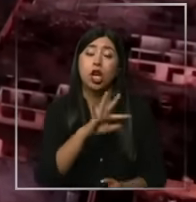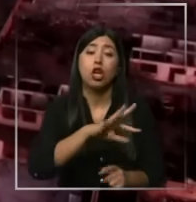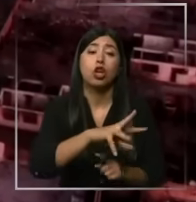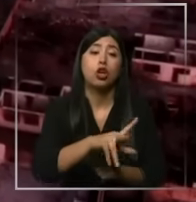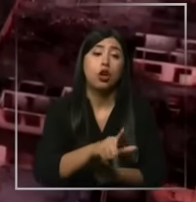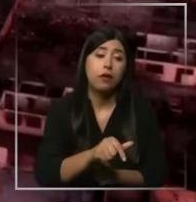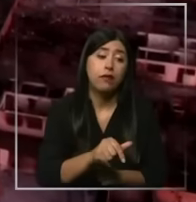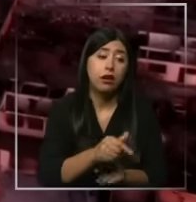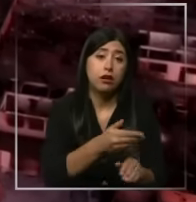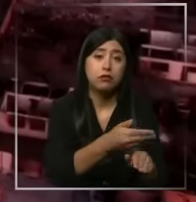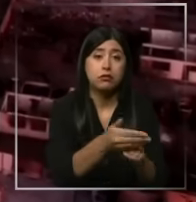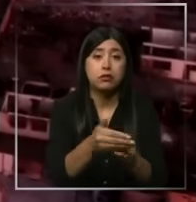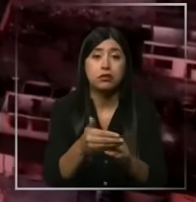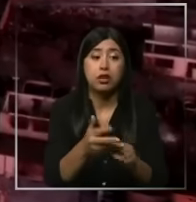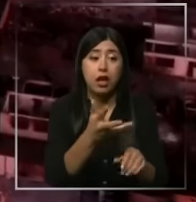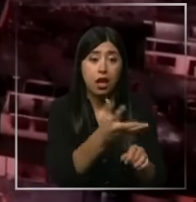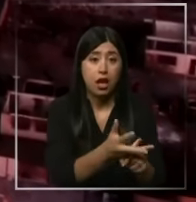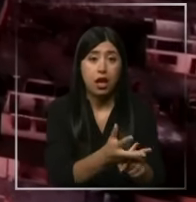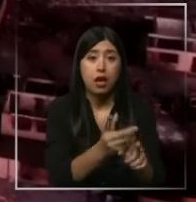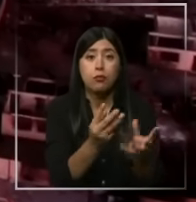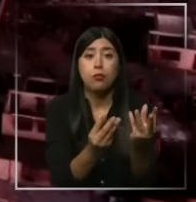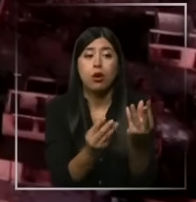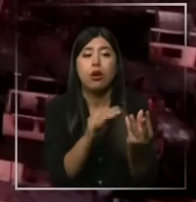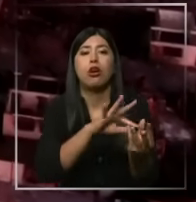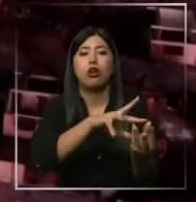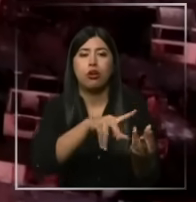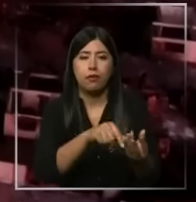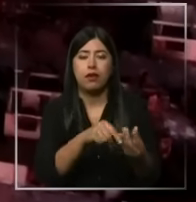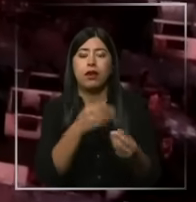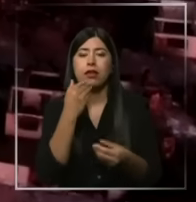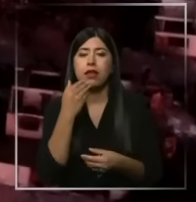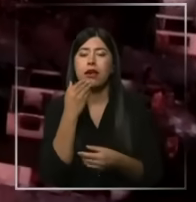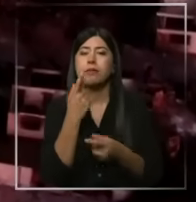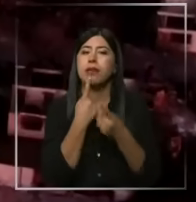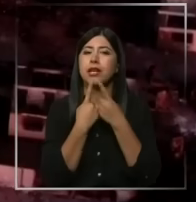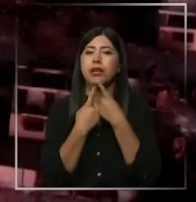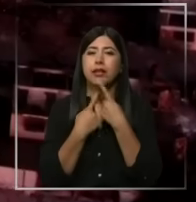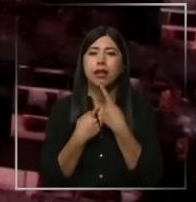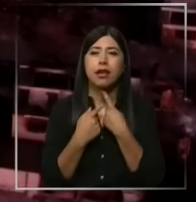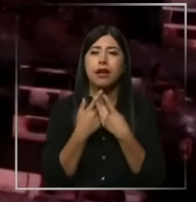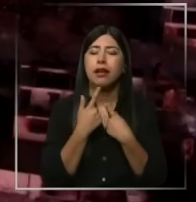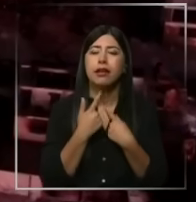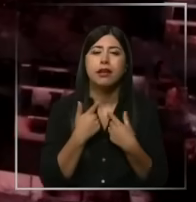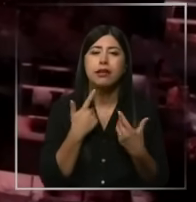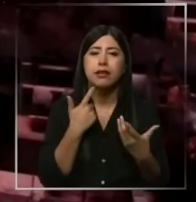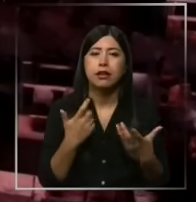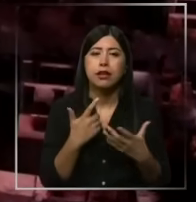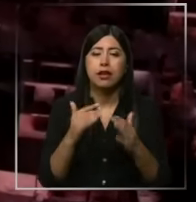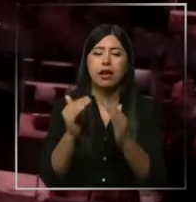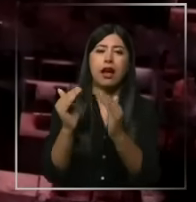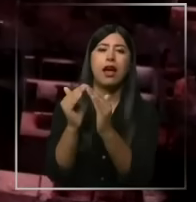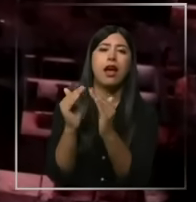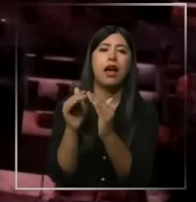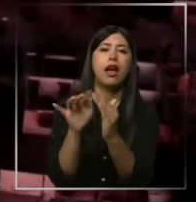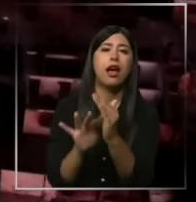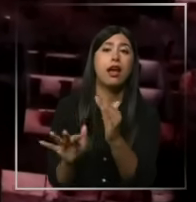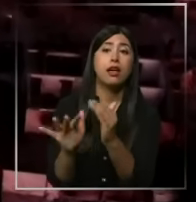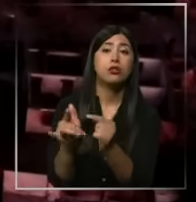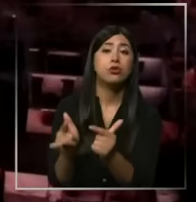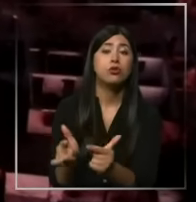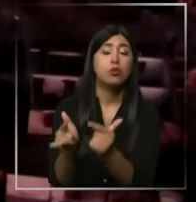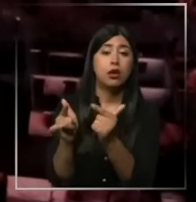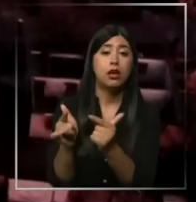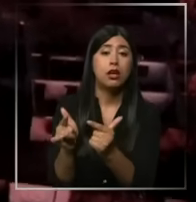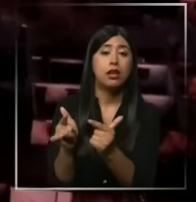robar lo poco y nada que va quedando, interesados además en algunos inmuebles que